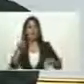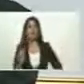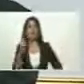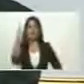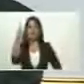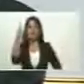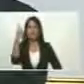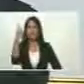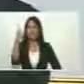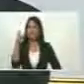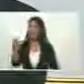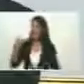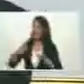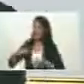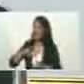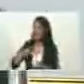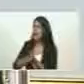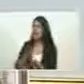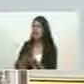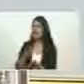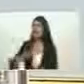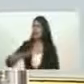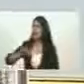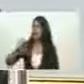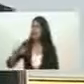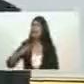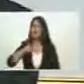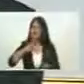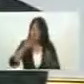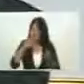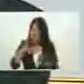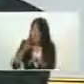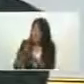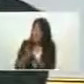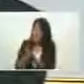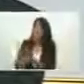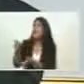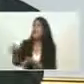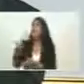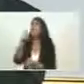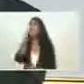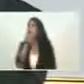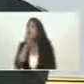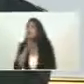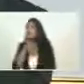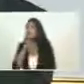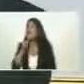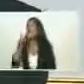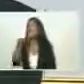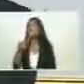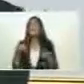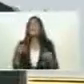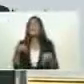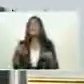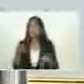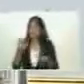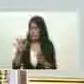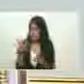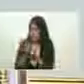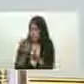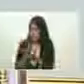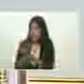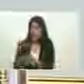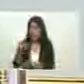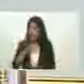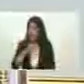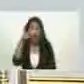no sea angustia, déjenlo saberlo. Tengan paciencia, tengan tolerancia, que de todas maneras, aunque no lo quieran